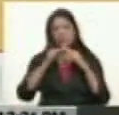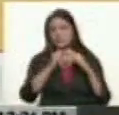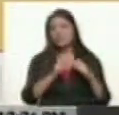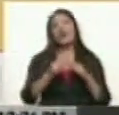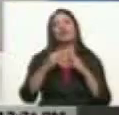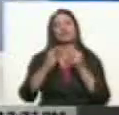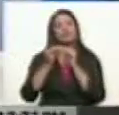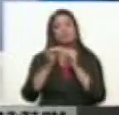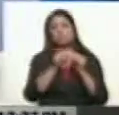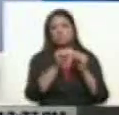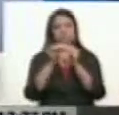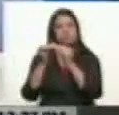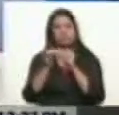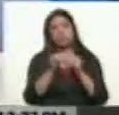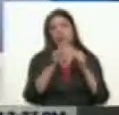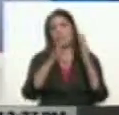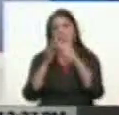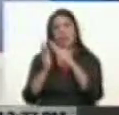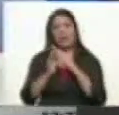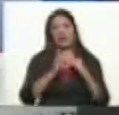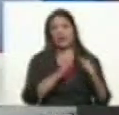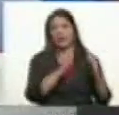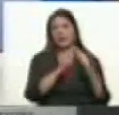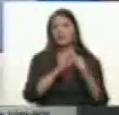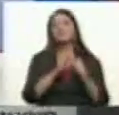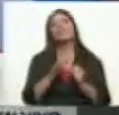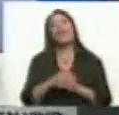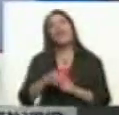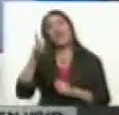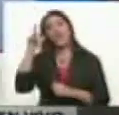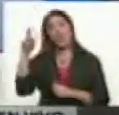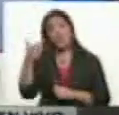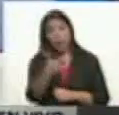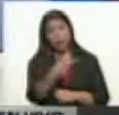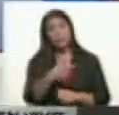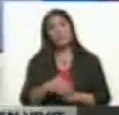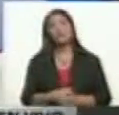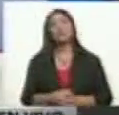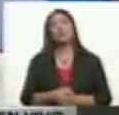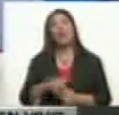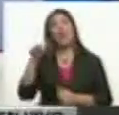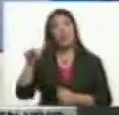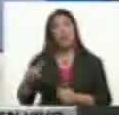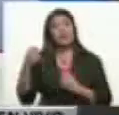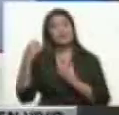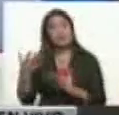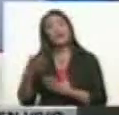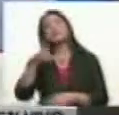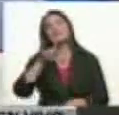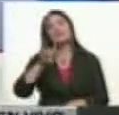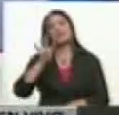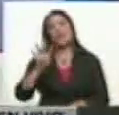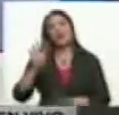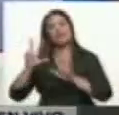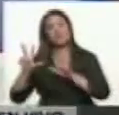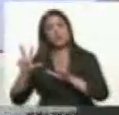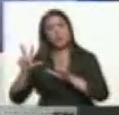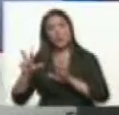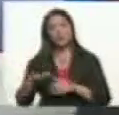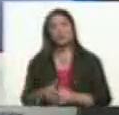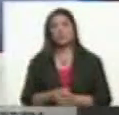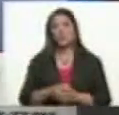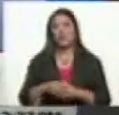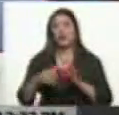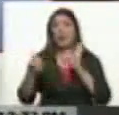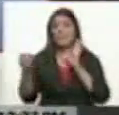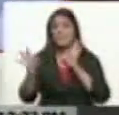la rehabilitación de vivienda. En el estado Guárico estamos entregando en el día de hoy 148 títulos de